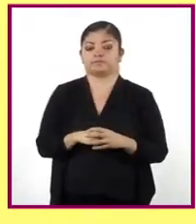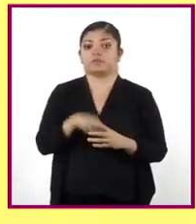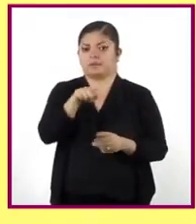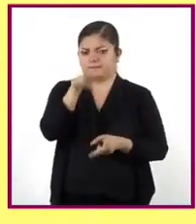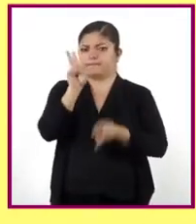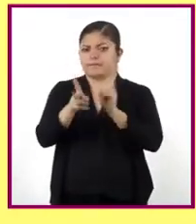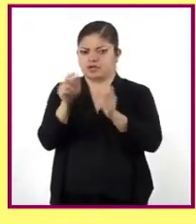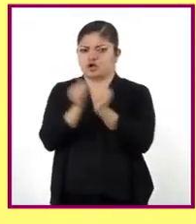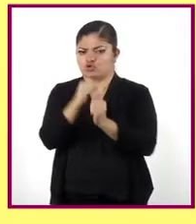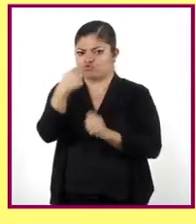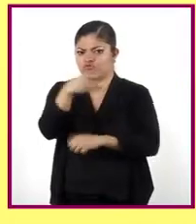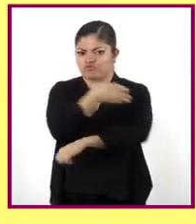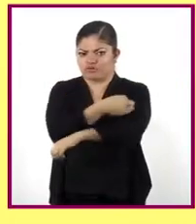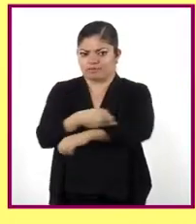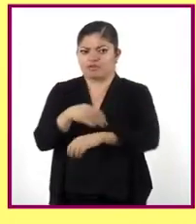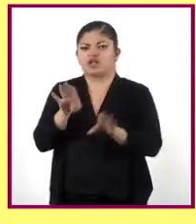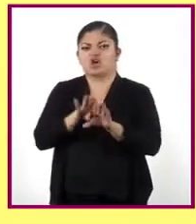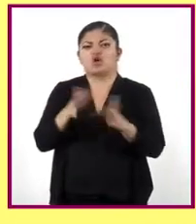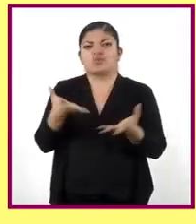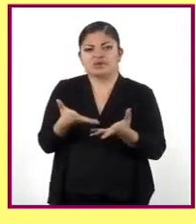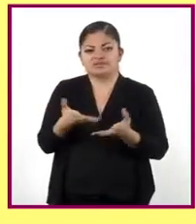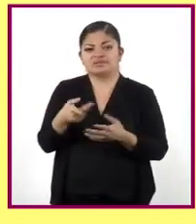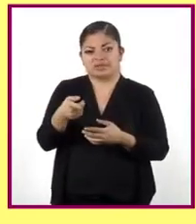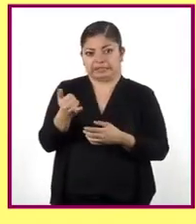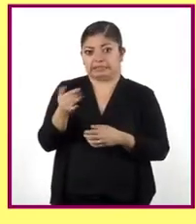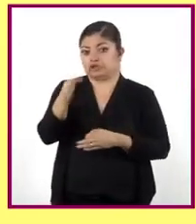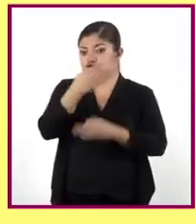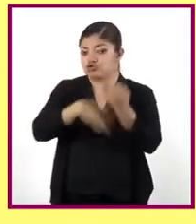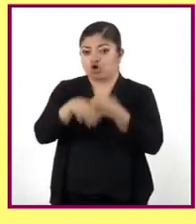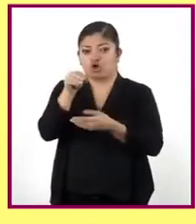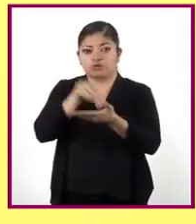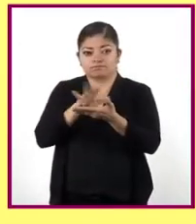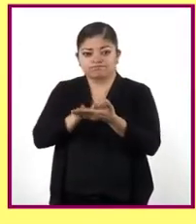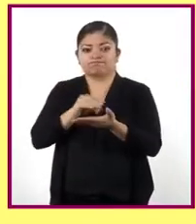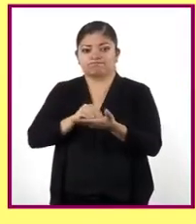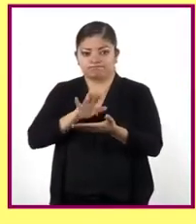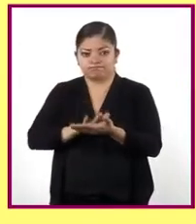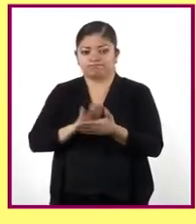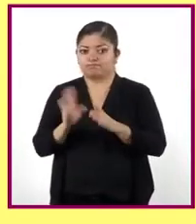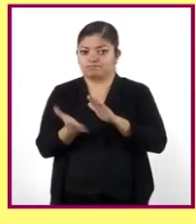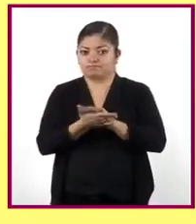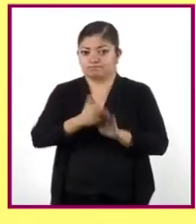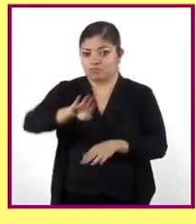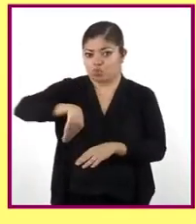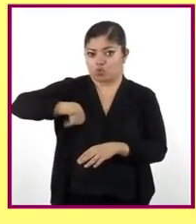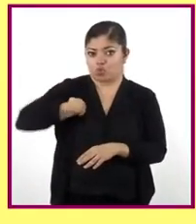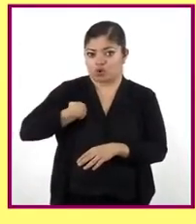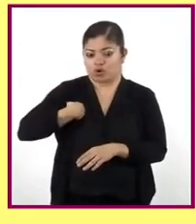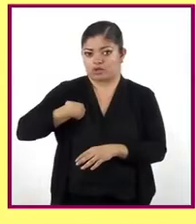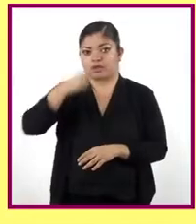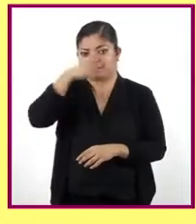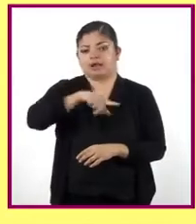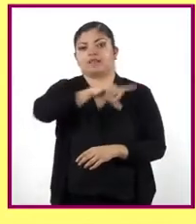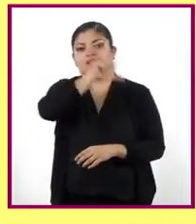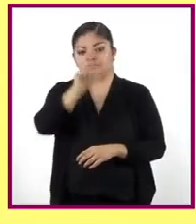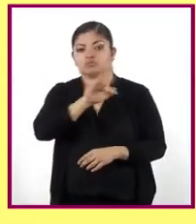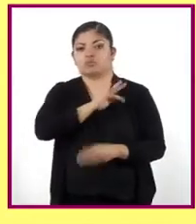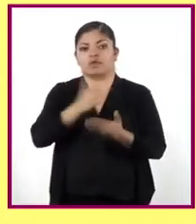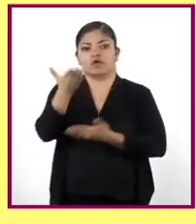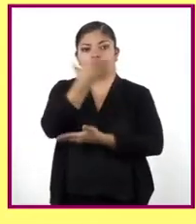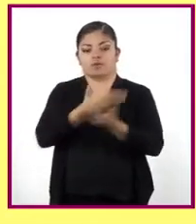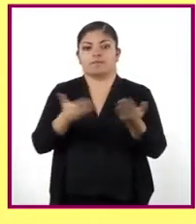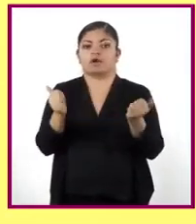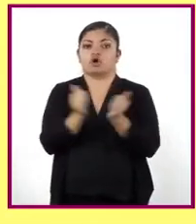y aprendieron en esta sesión y guarden todos sus registros en su carpeta de experiencias para que puedan compartirlos con